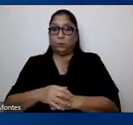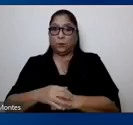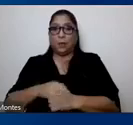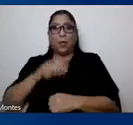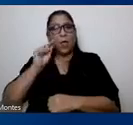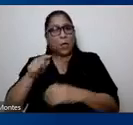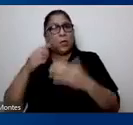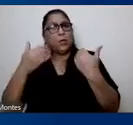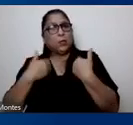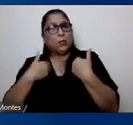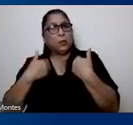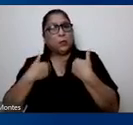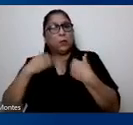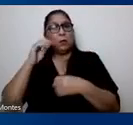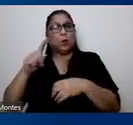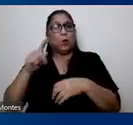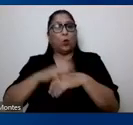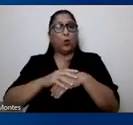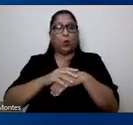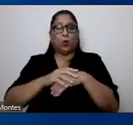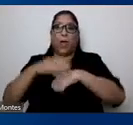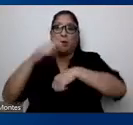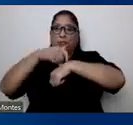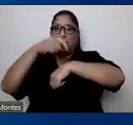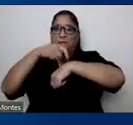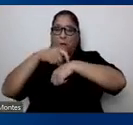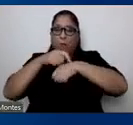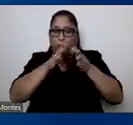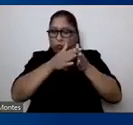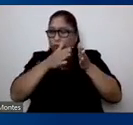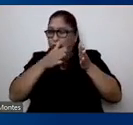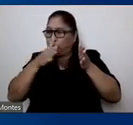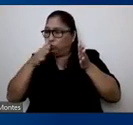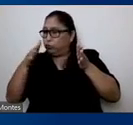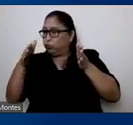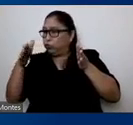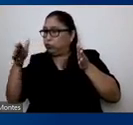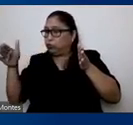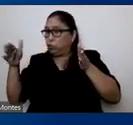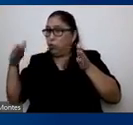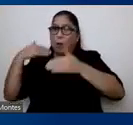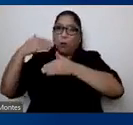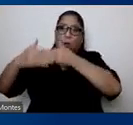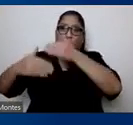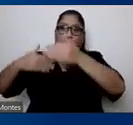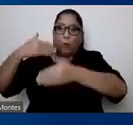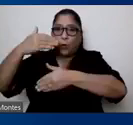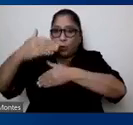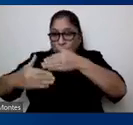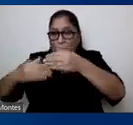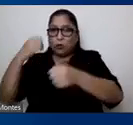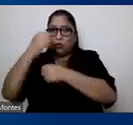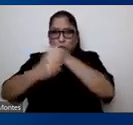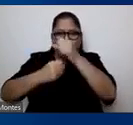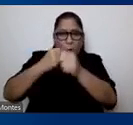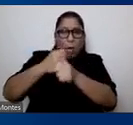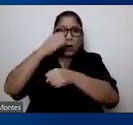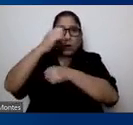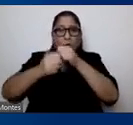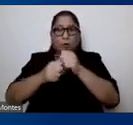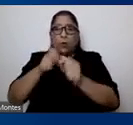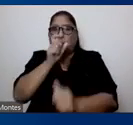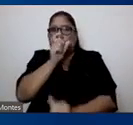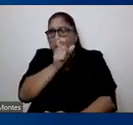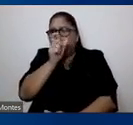cuenta con una línea de tiempo, una línea con sucesos en orden cronológico de los